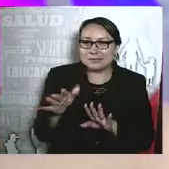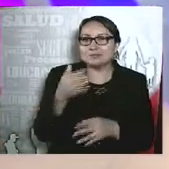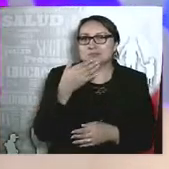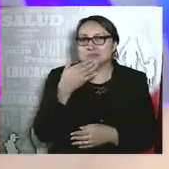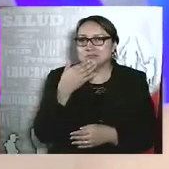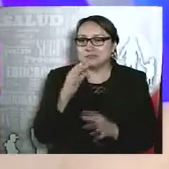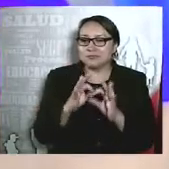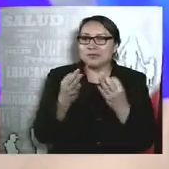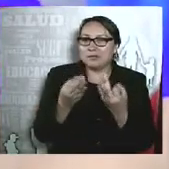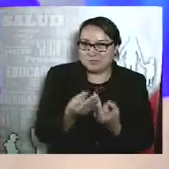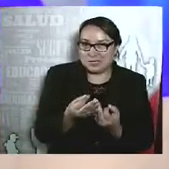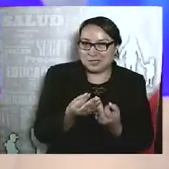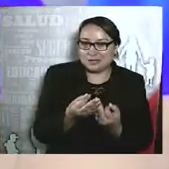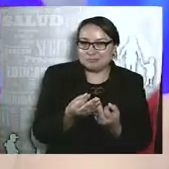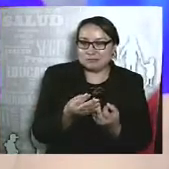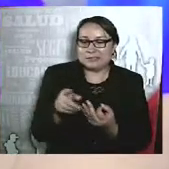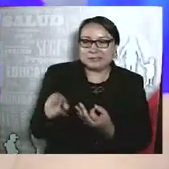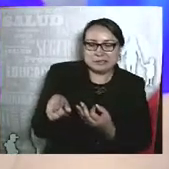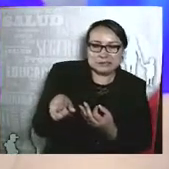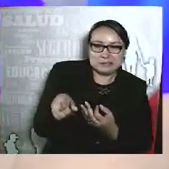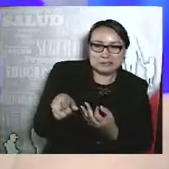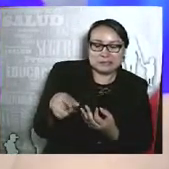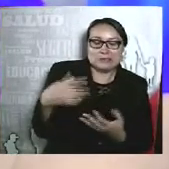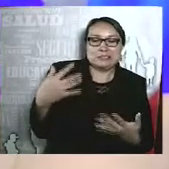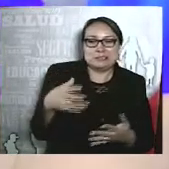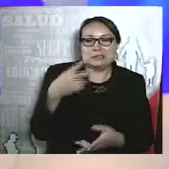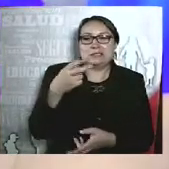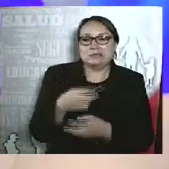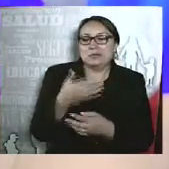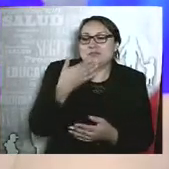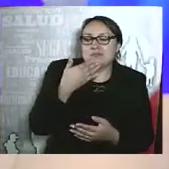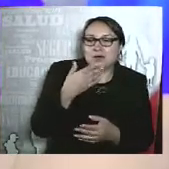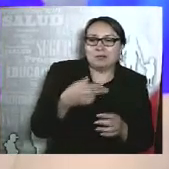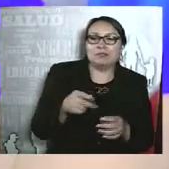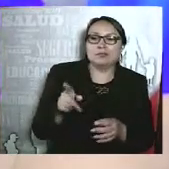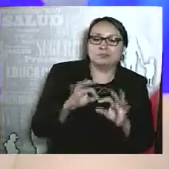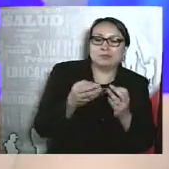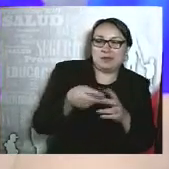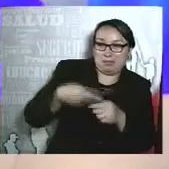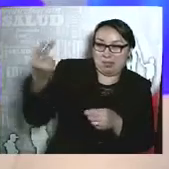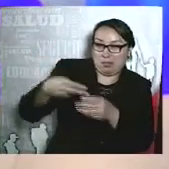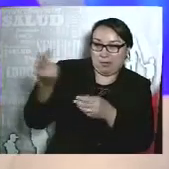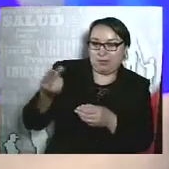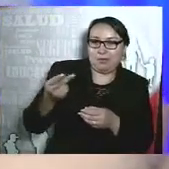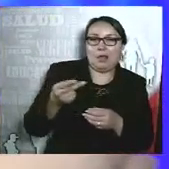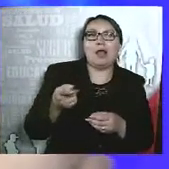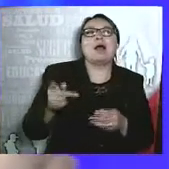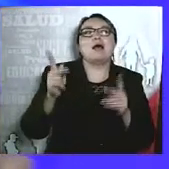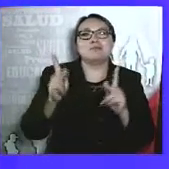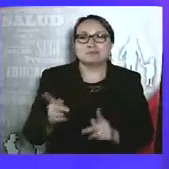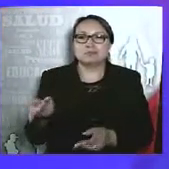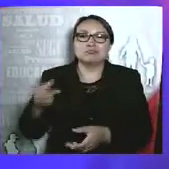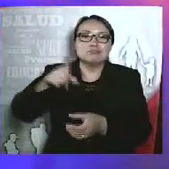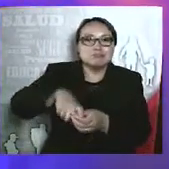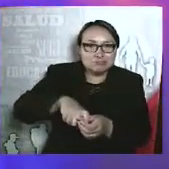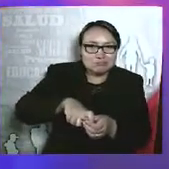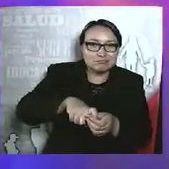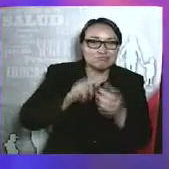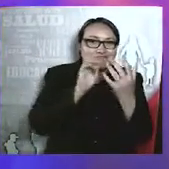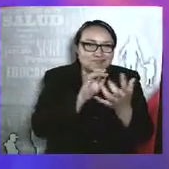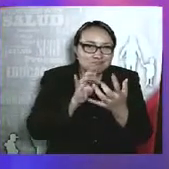expulsoras, muchas veces son las causas de que las personas vayan a estos escenarios de conflicto, y asimismo que cuando se consolida